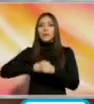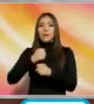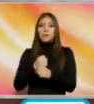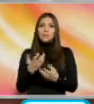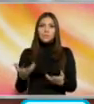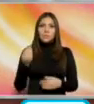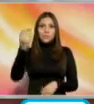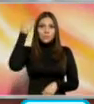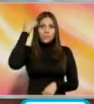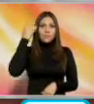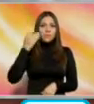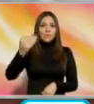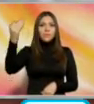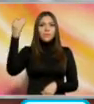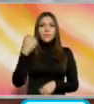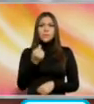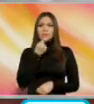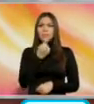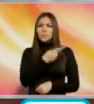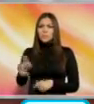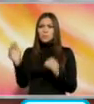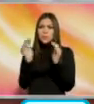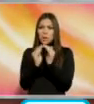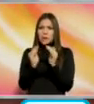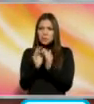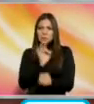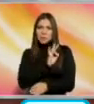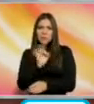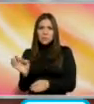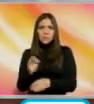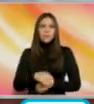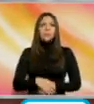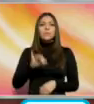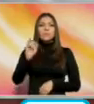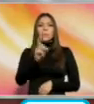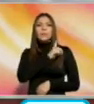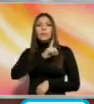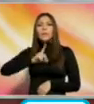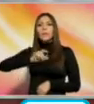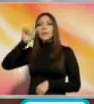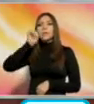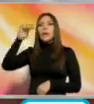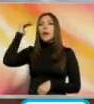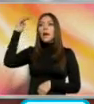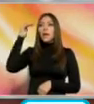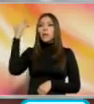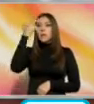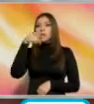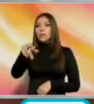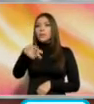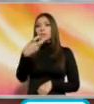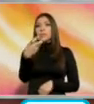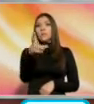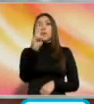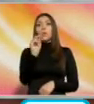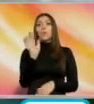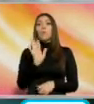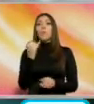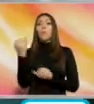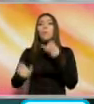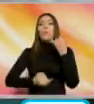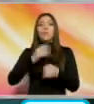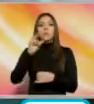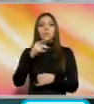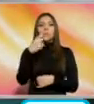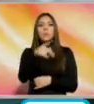¿y son adecuadas para los niños en casa? Siempre y cuando estén con la supervisión de un adulto, o sea, no es un juguete, recordemos eso. claro. Y generalmente los